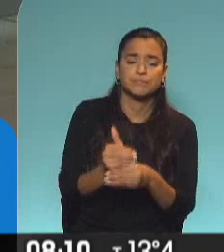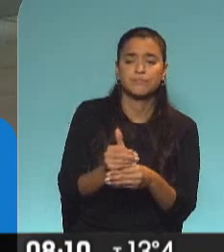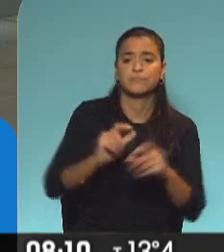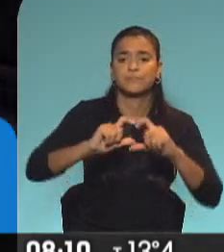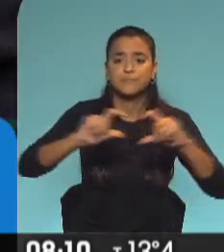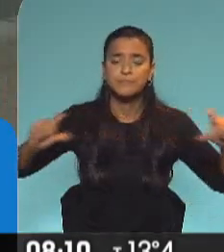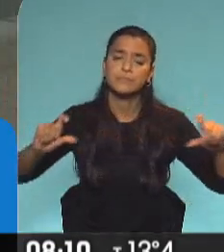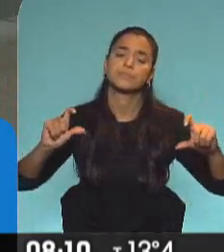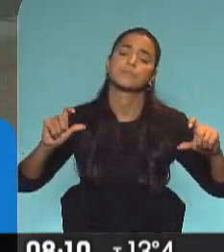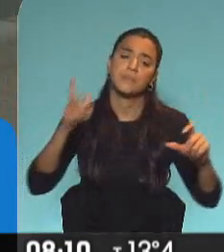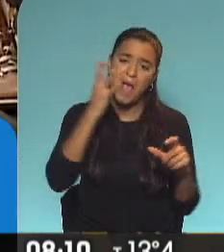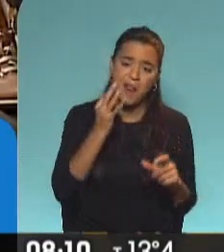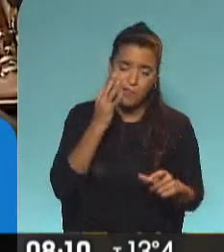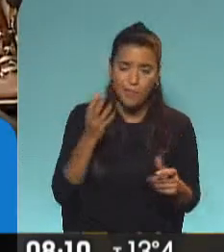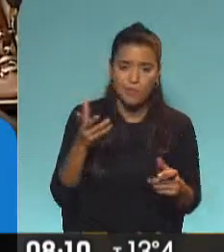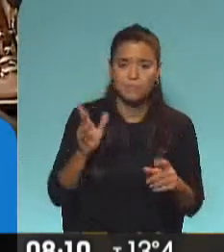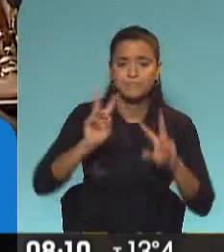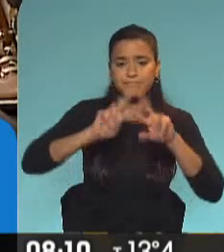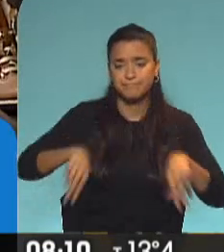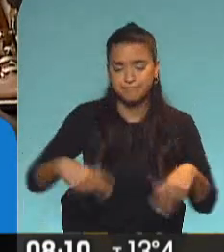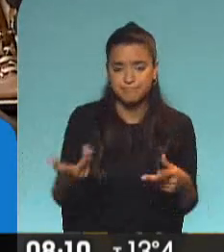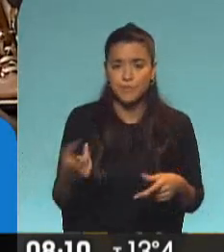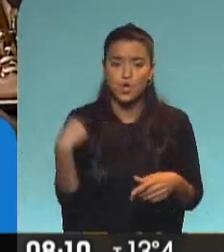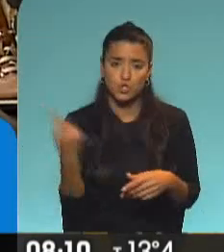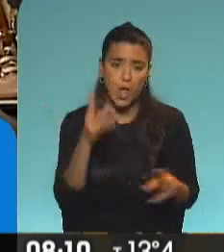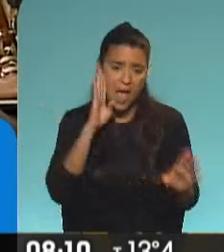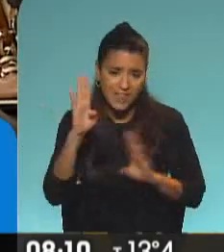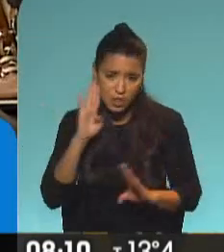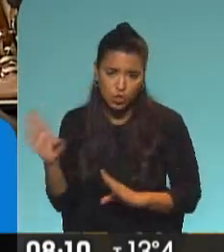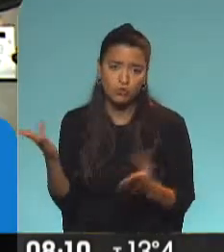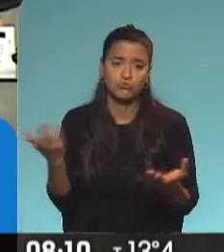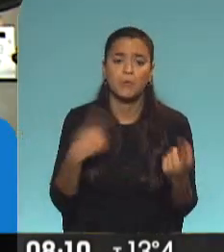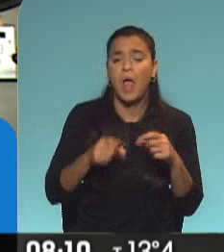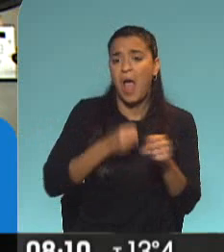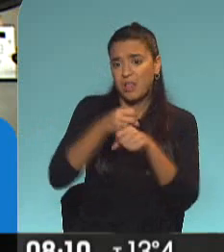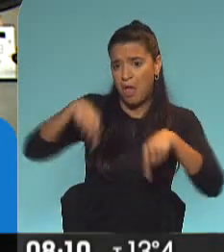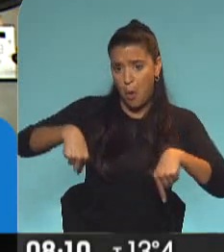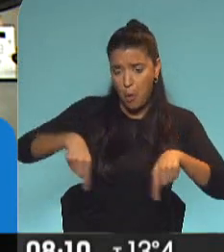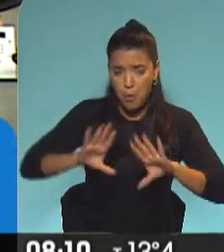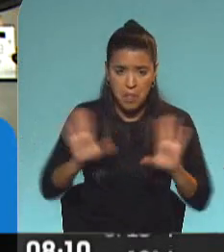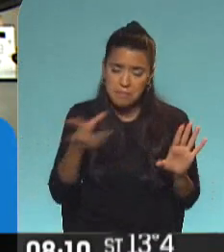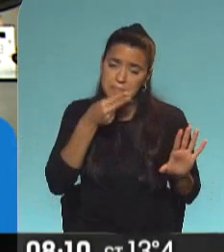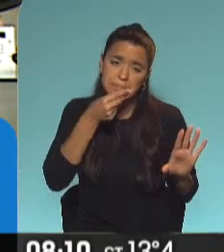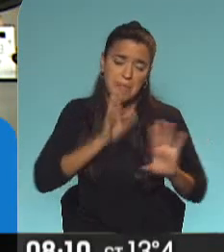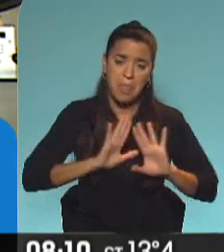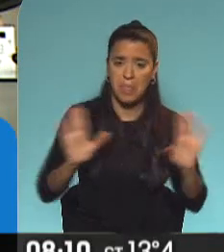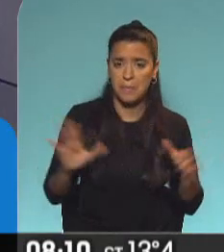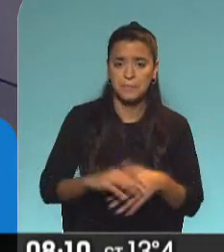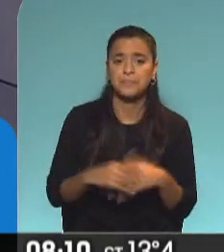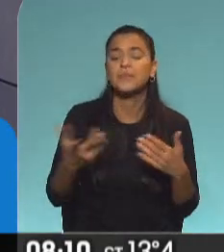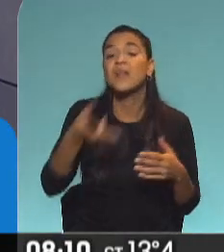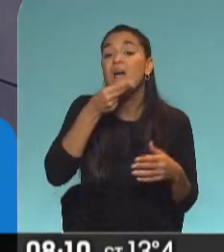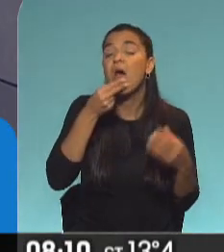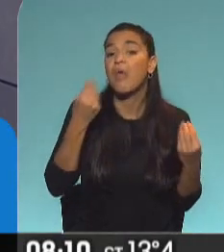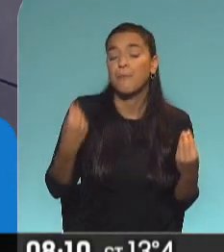fajas de clausura o algo. Así que en eso estamos atentos igual, pero hasta ahora no... No pasó nada. No pasó